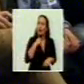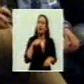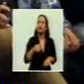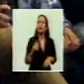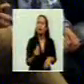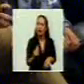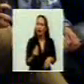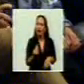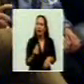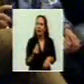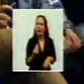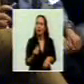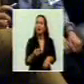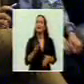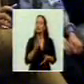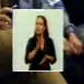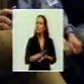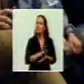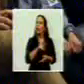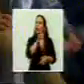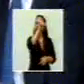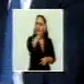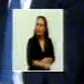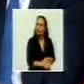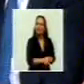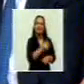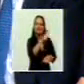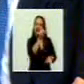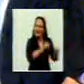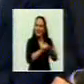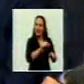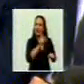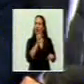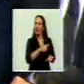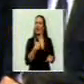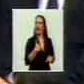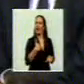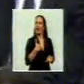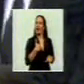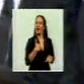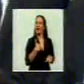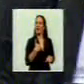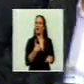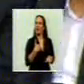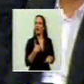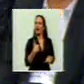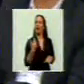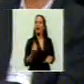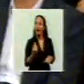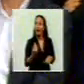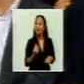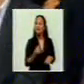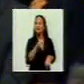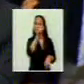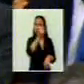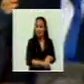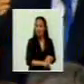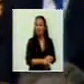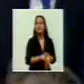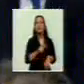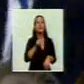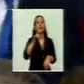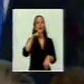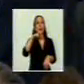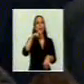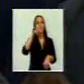de la distinción del científico de la Nación Argentina, que es el doctor Gustavo Gabriel